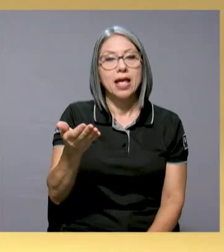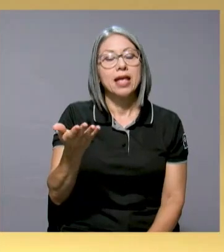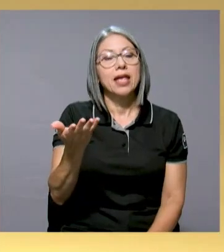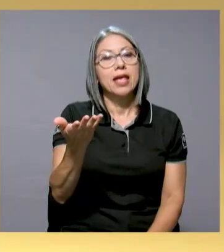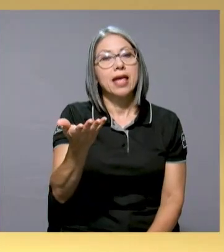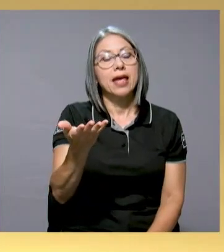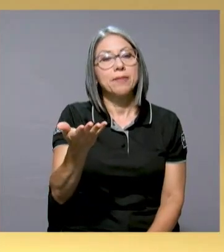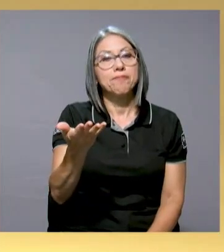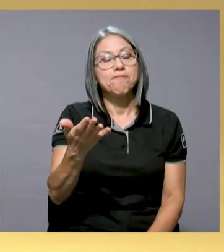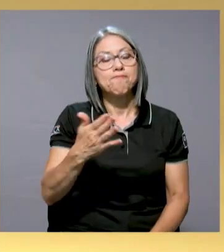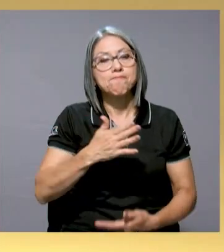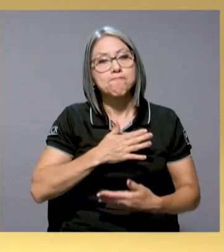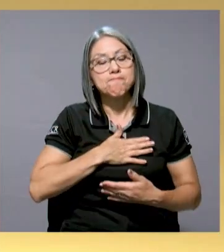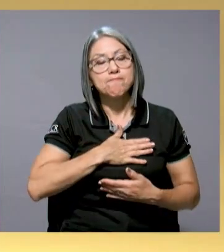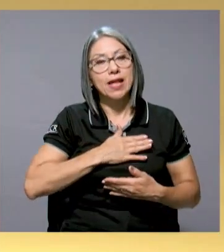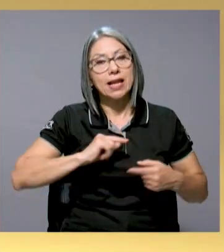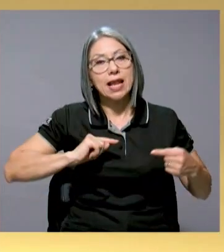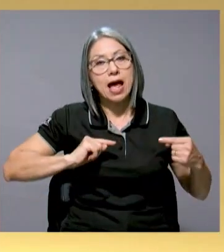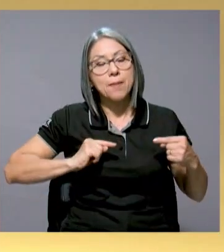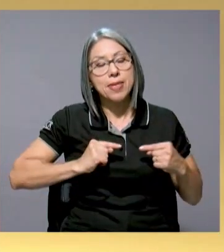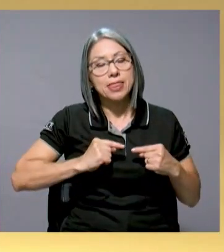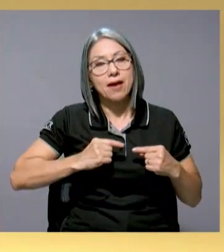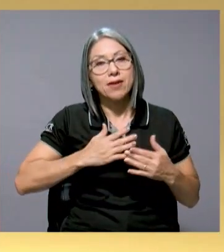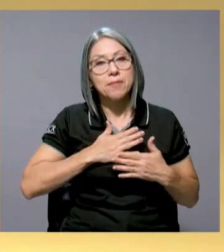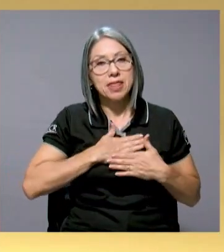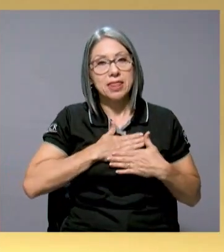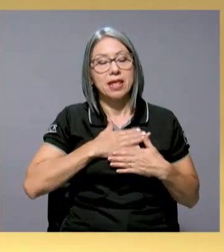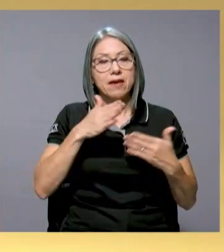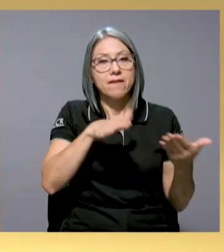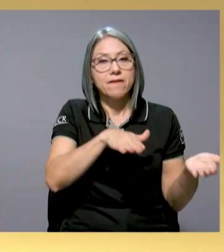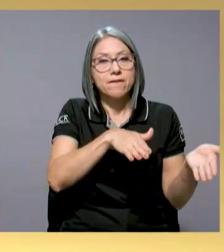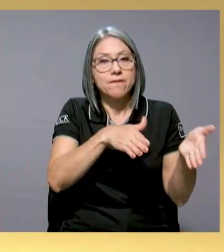lamentablemente falleció al final de su periodo